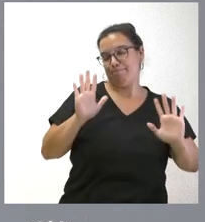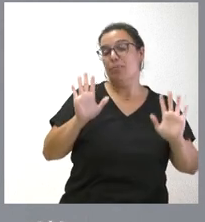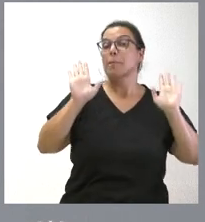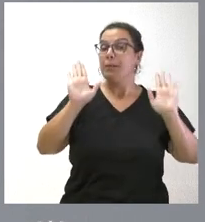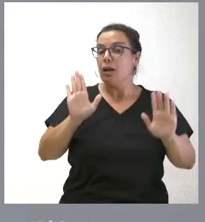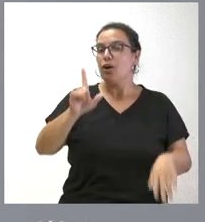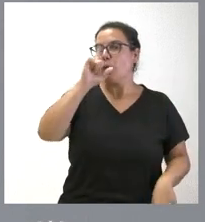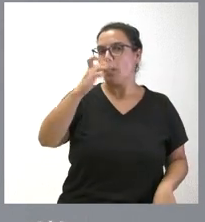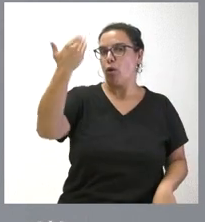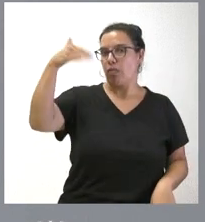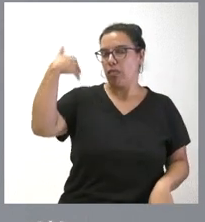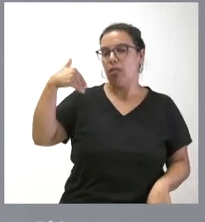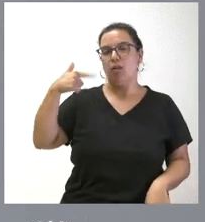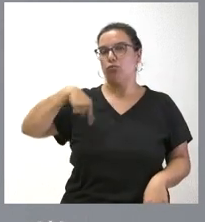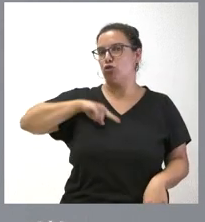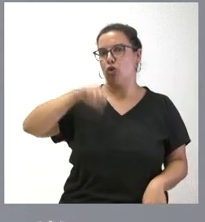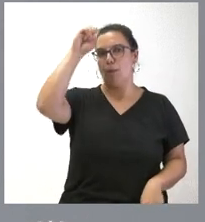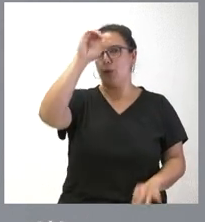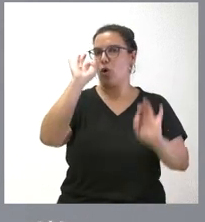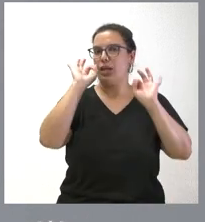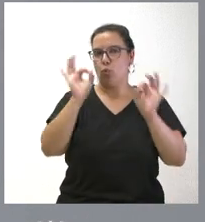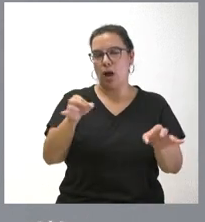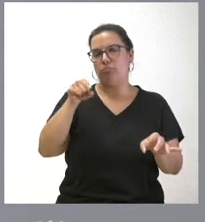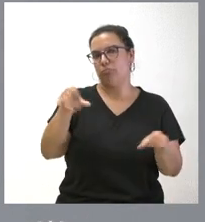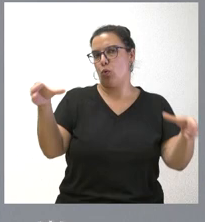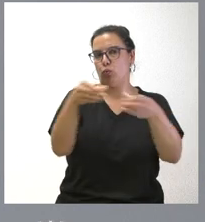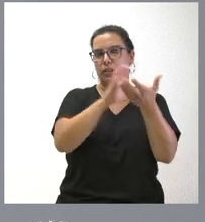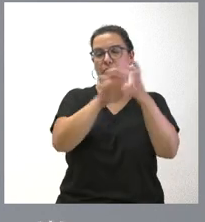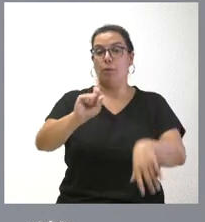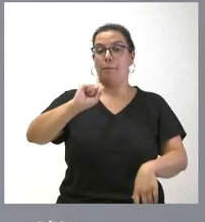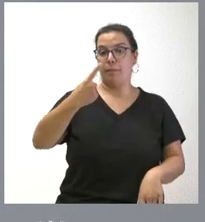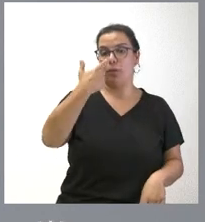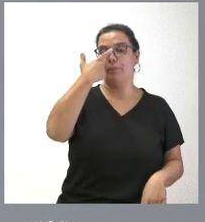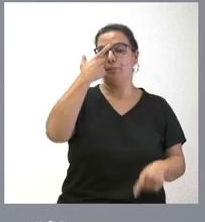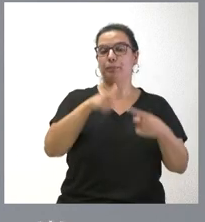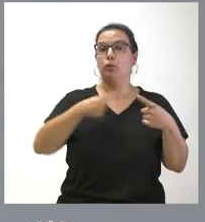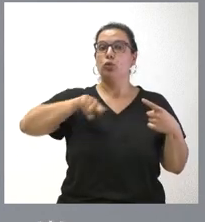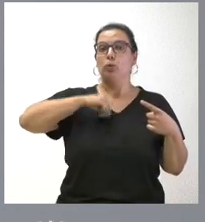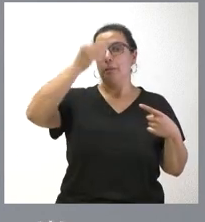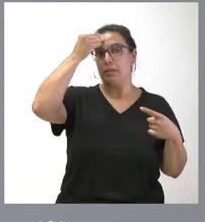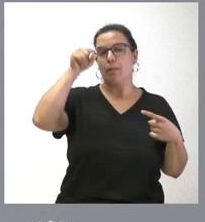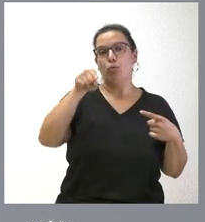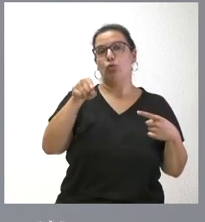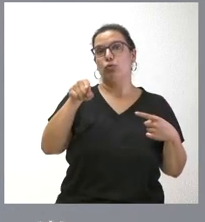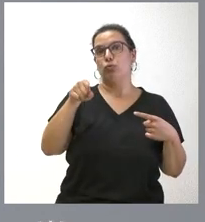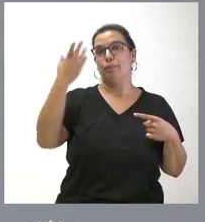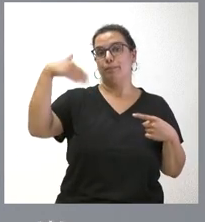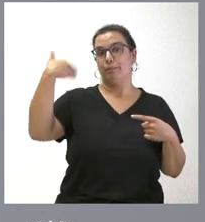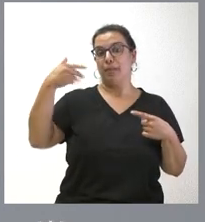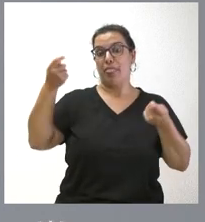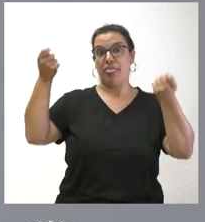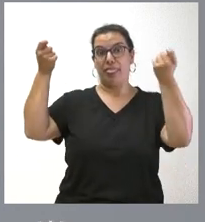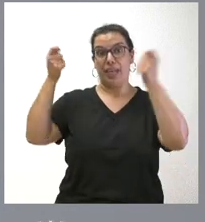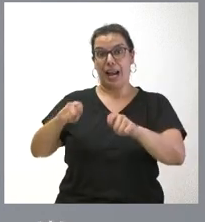en su momento dijimos y que seguimos manteniendo Y qué exposición de la junta de Castilla y león primero que consideramos que fue un error el cierre